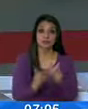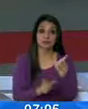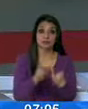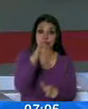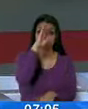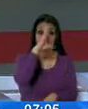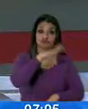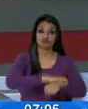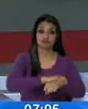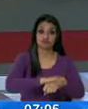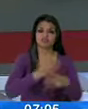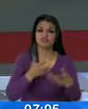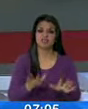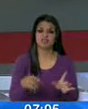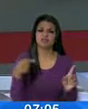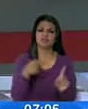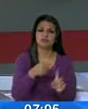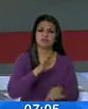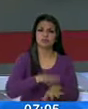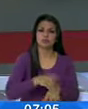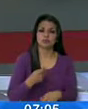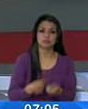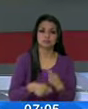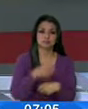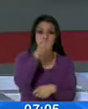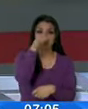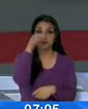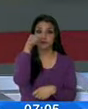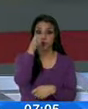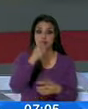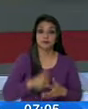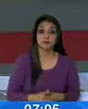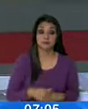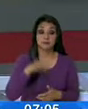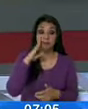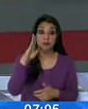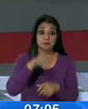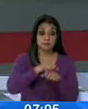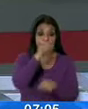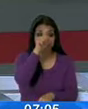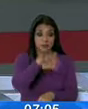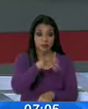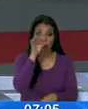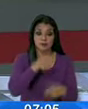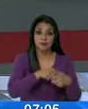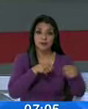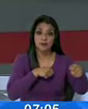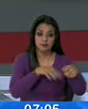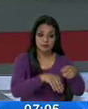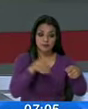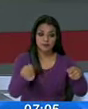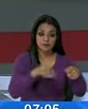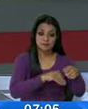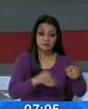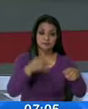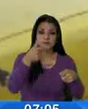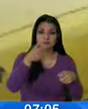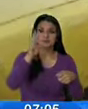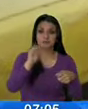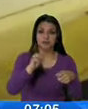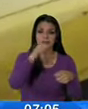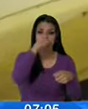por la policía y estarían implicados en microtráfico de drogas. Los informados encontraron en una cartera gramos de cocaína. Veamos.